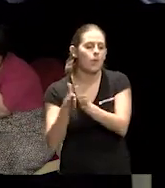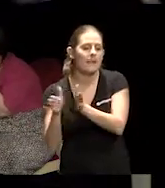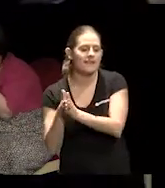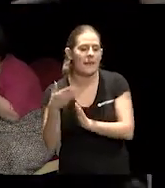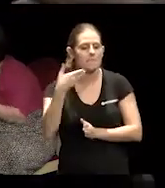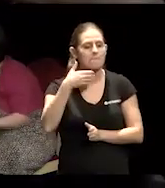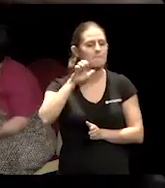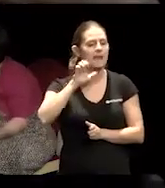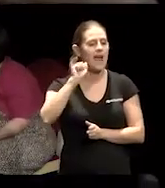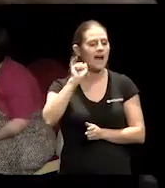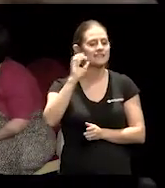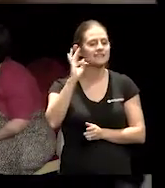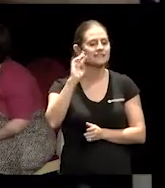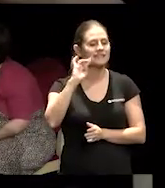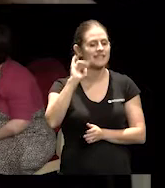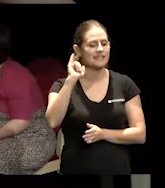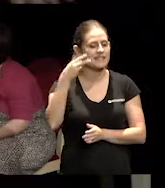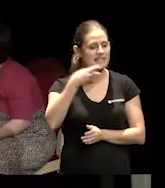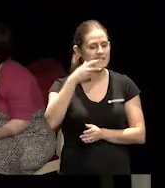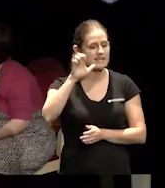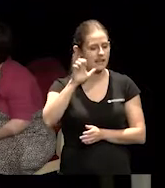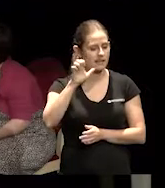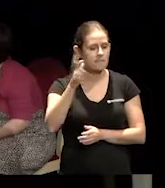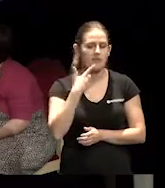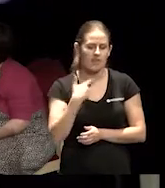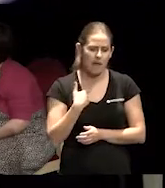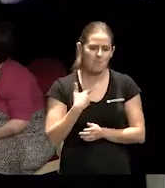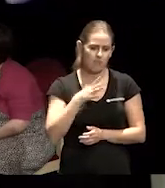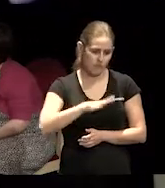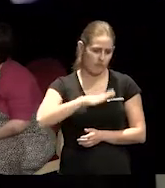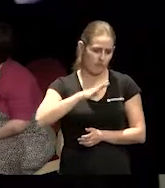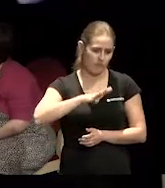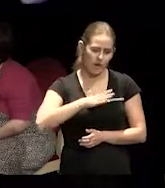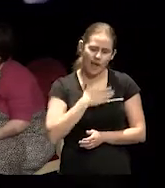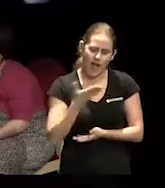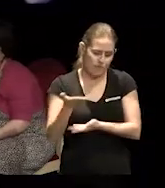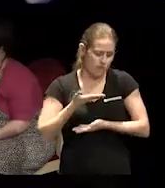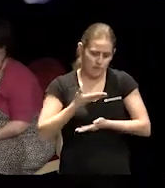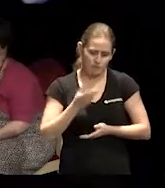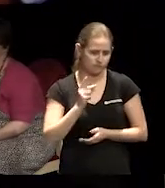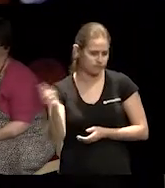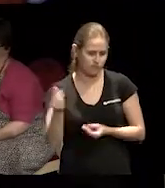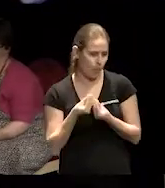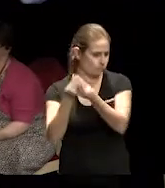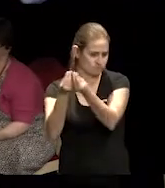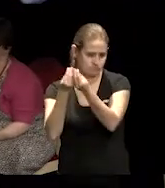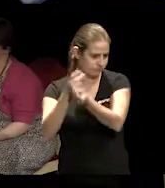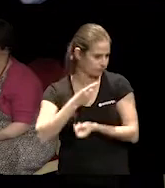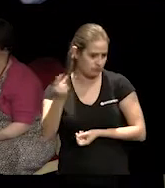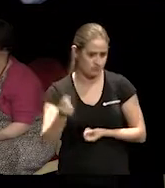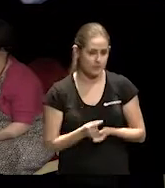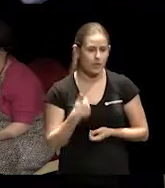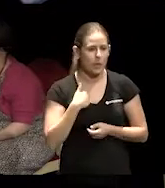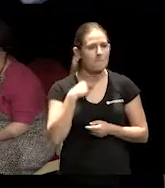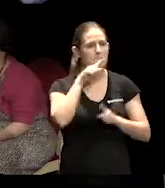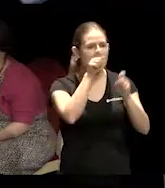ahí metida en su maleta, que me decía, por favor, sácame de aquí. Así que fui dándole forma a todas esas preguntas que tenía